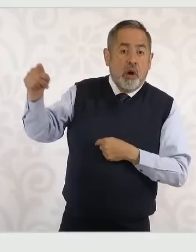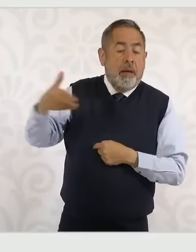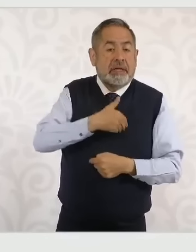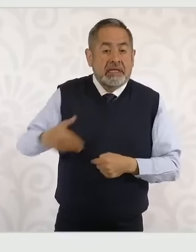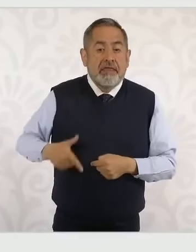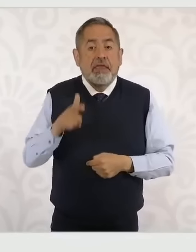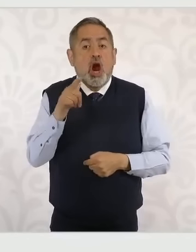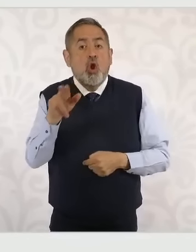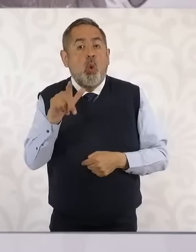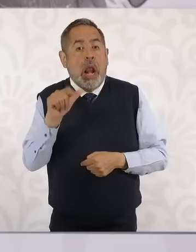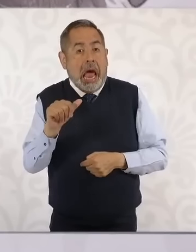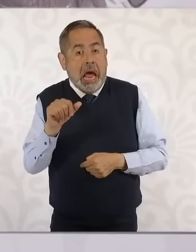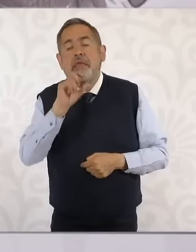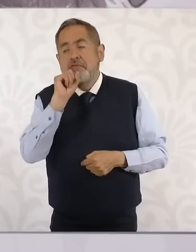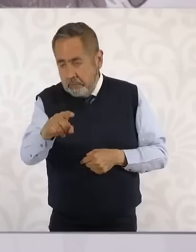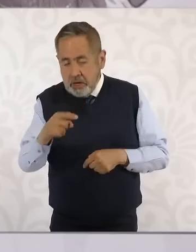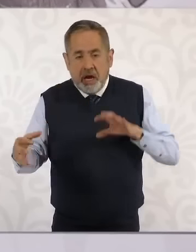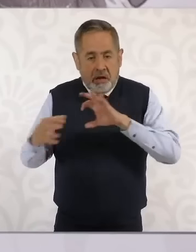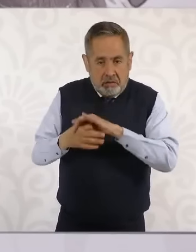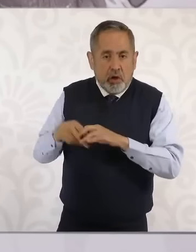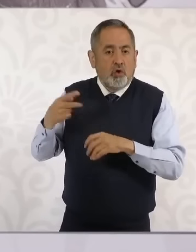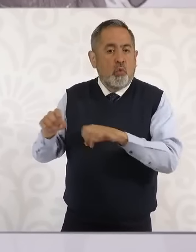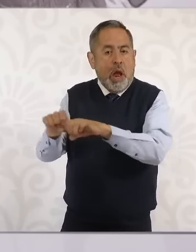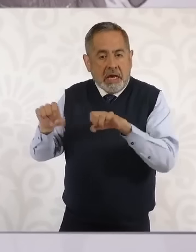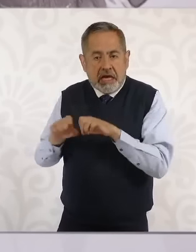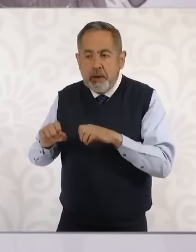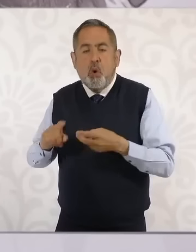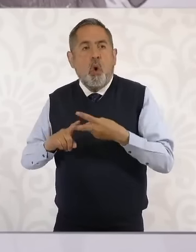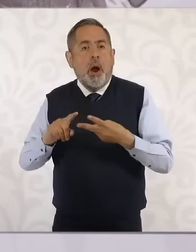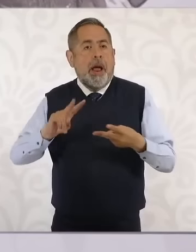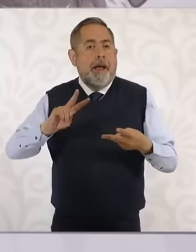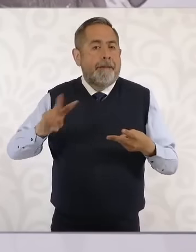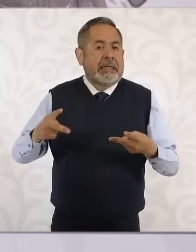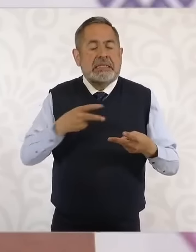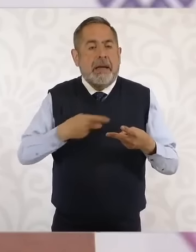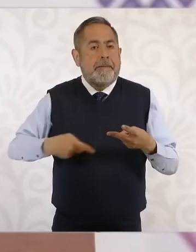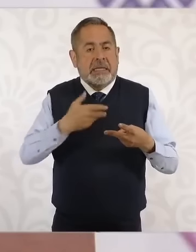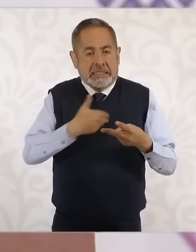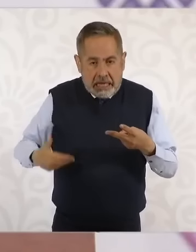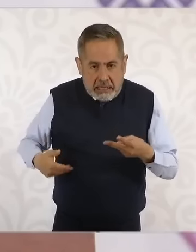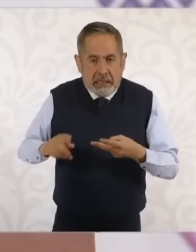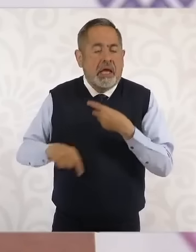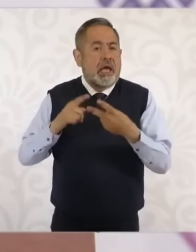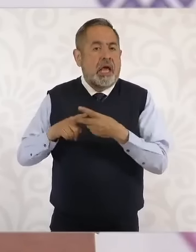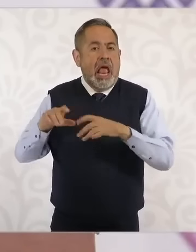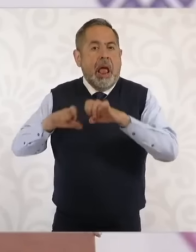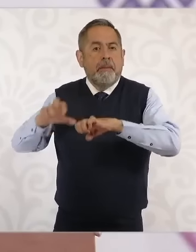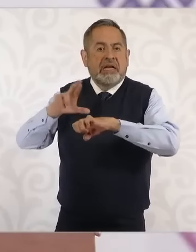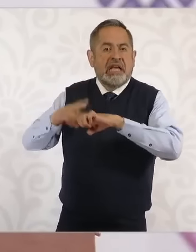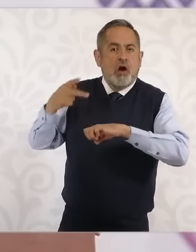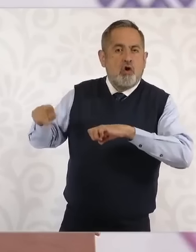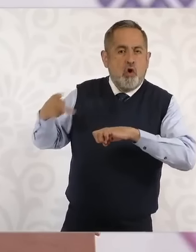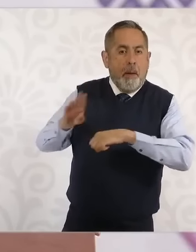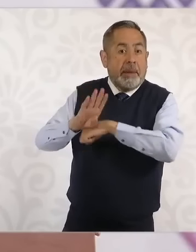y después vinieron un equipo, el vicepresidente y un grupo de empresarios